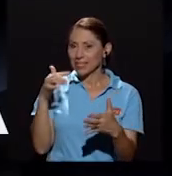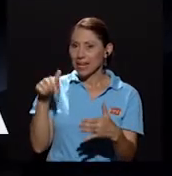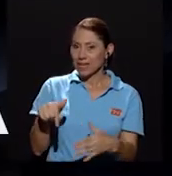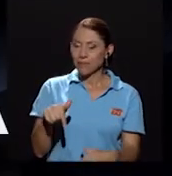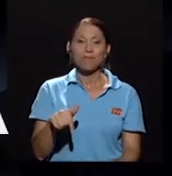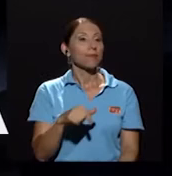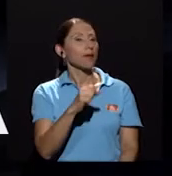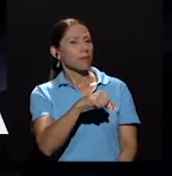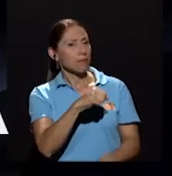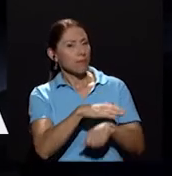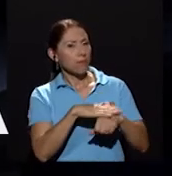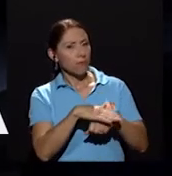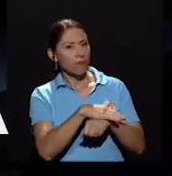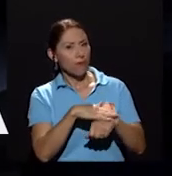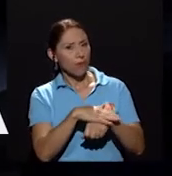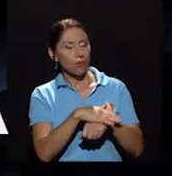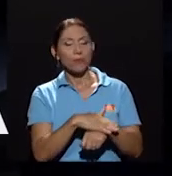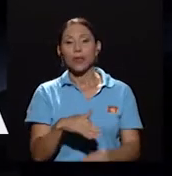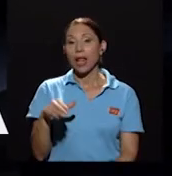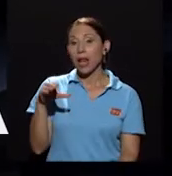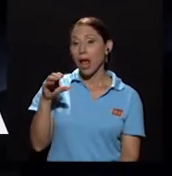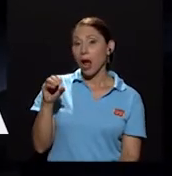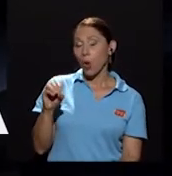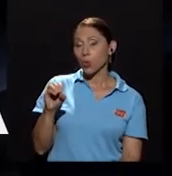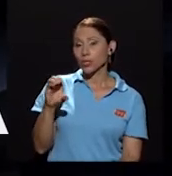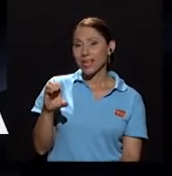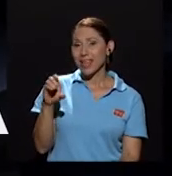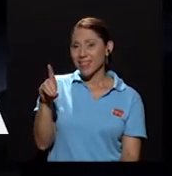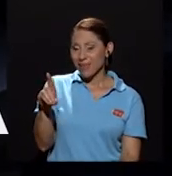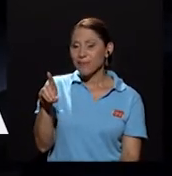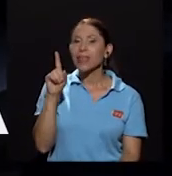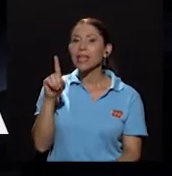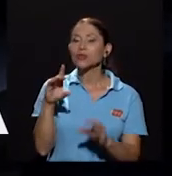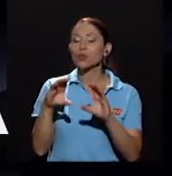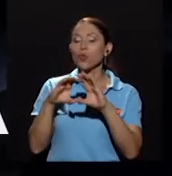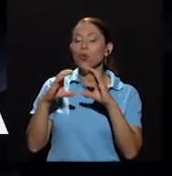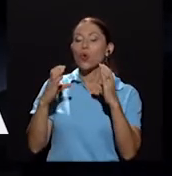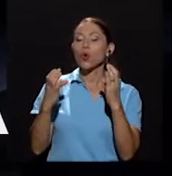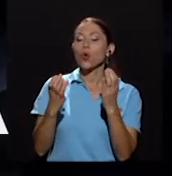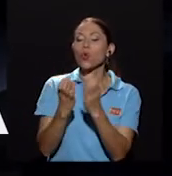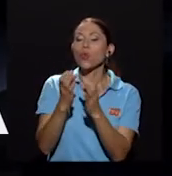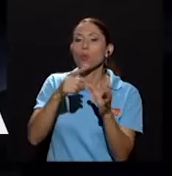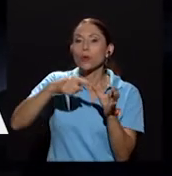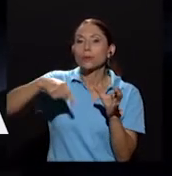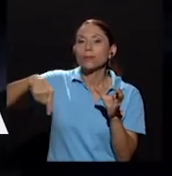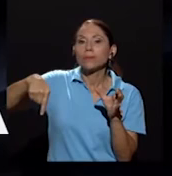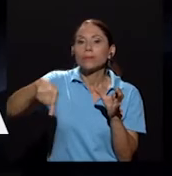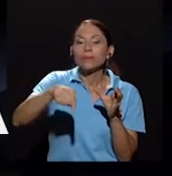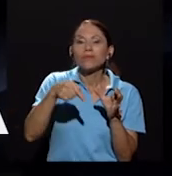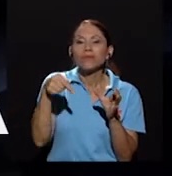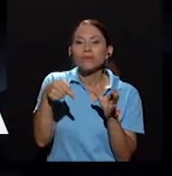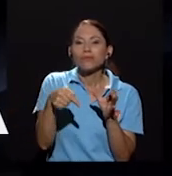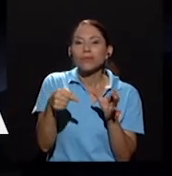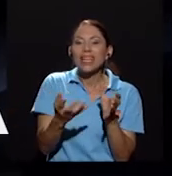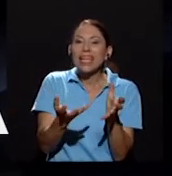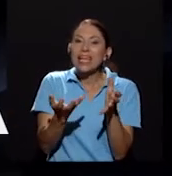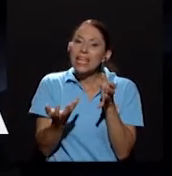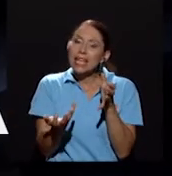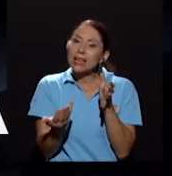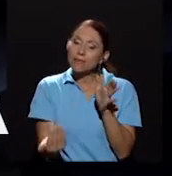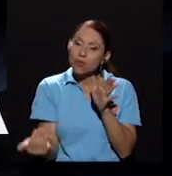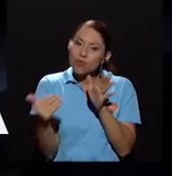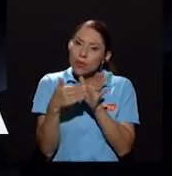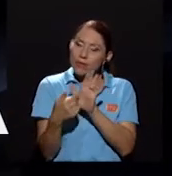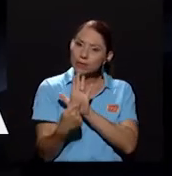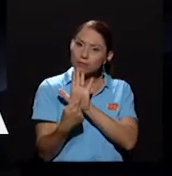la ocde es un club como lo mencionaba que busca rescatar esas buenas prácticas de